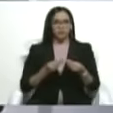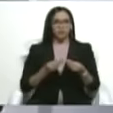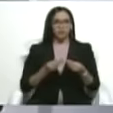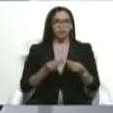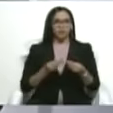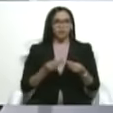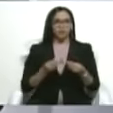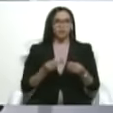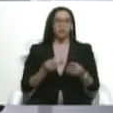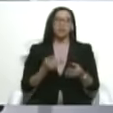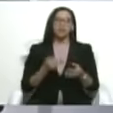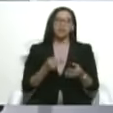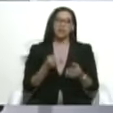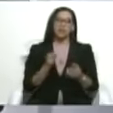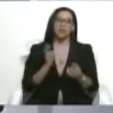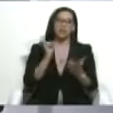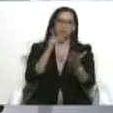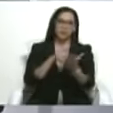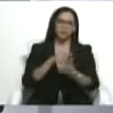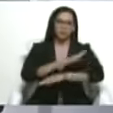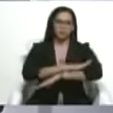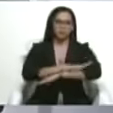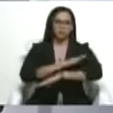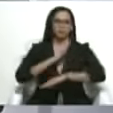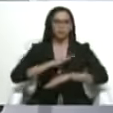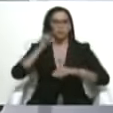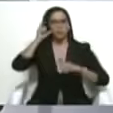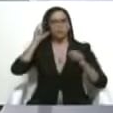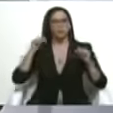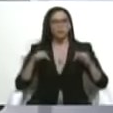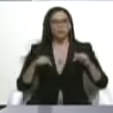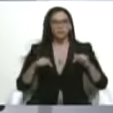esta posición en la cual estamos el día de hoy.